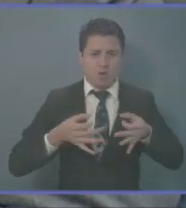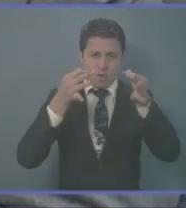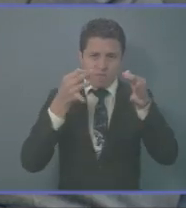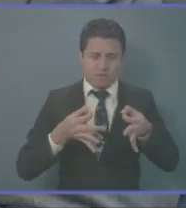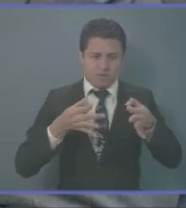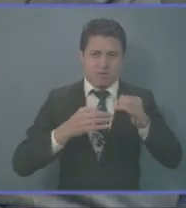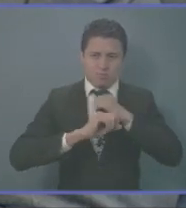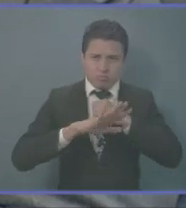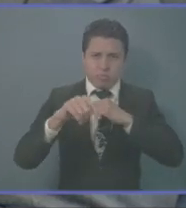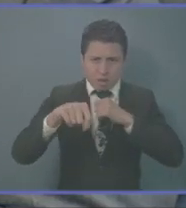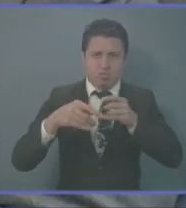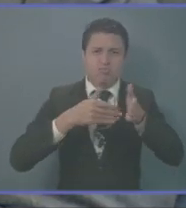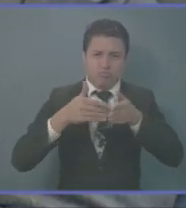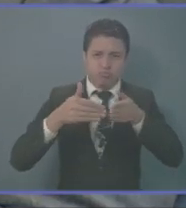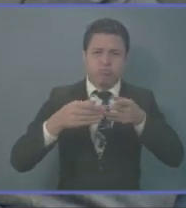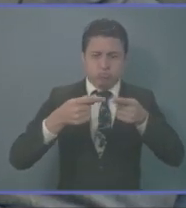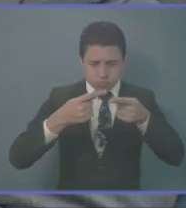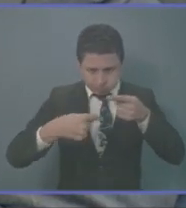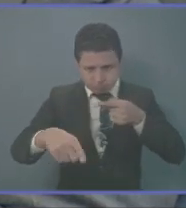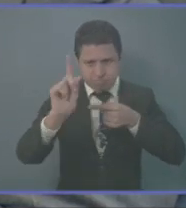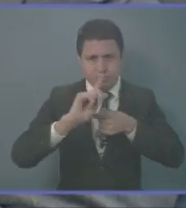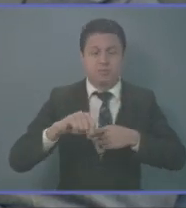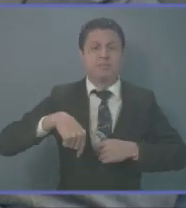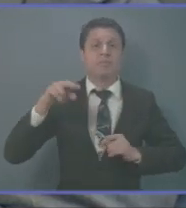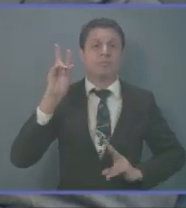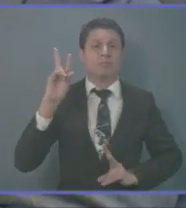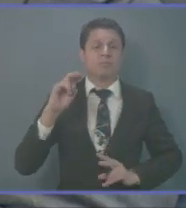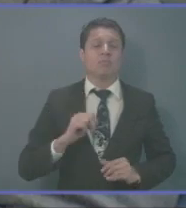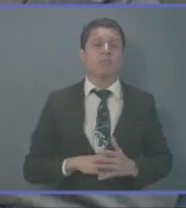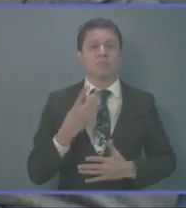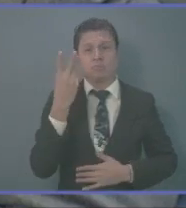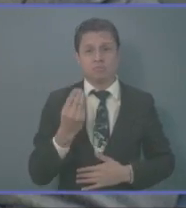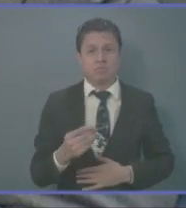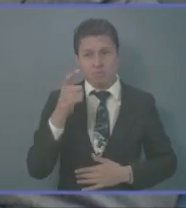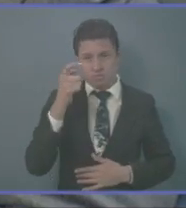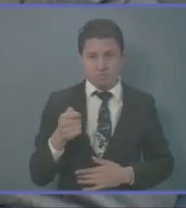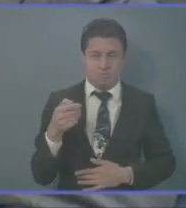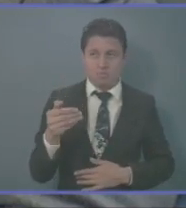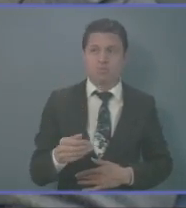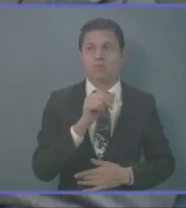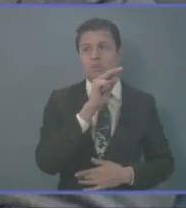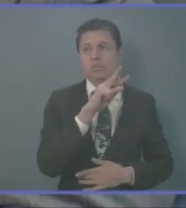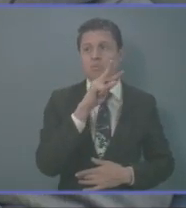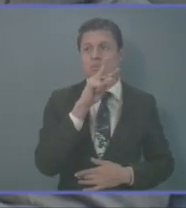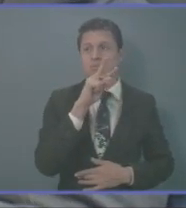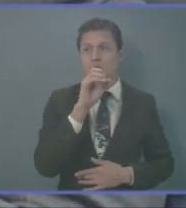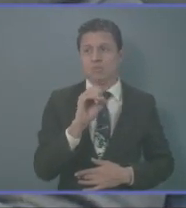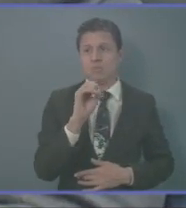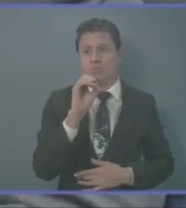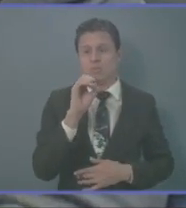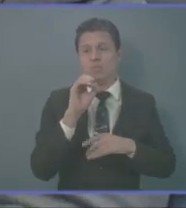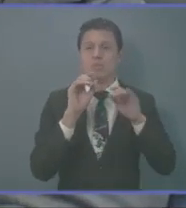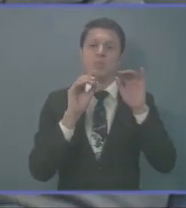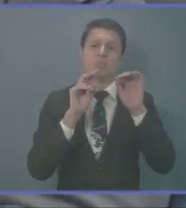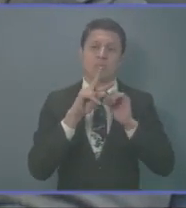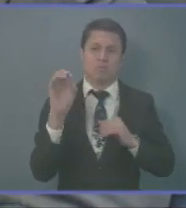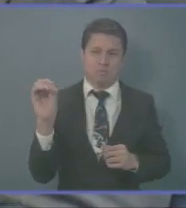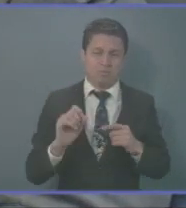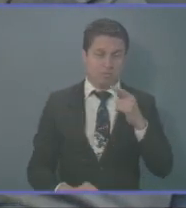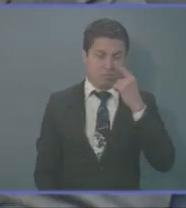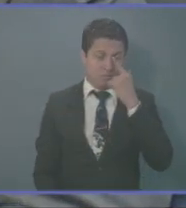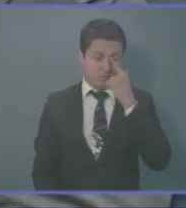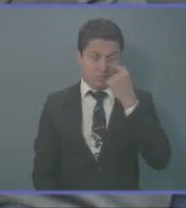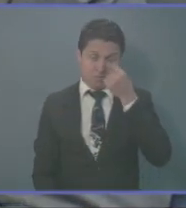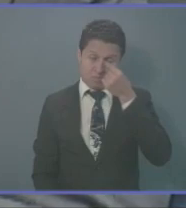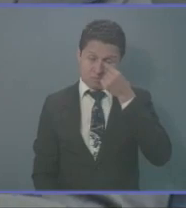dado en el Salón Azul del Palacio Legislativo, San Salvador, a los días del mes del año 2020.